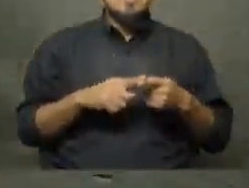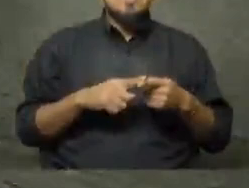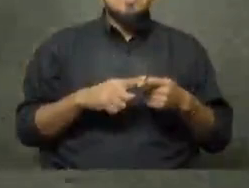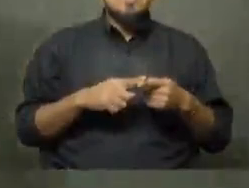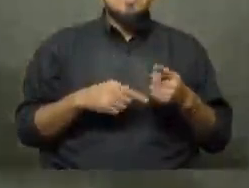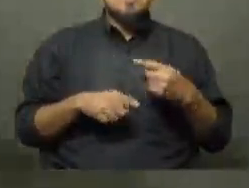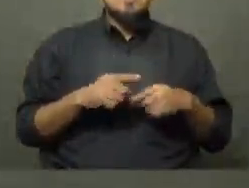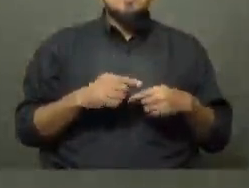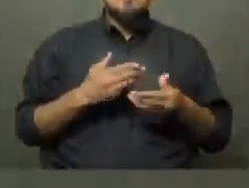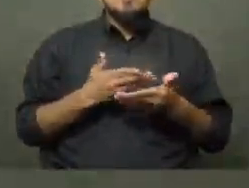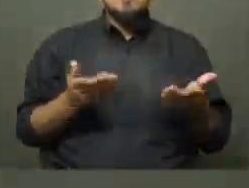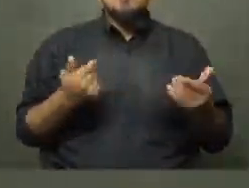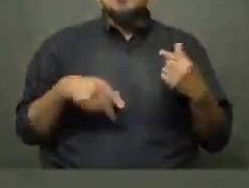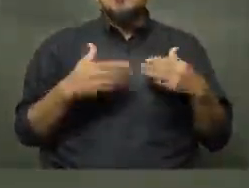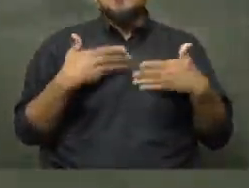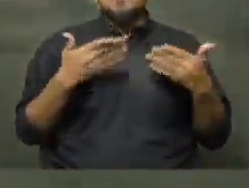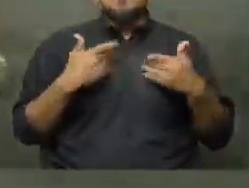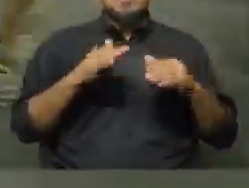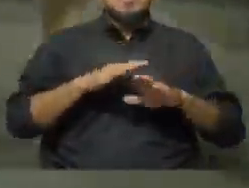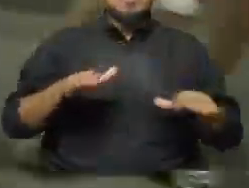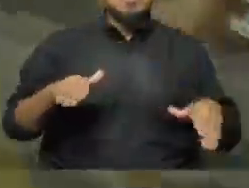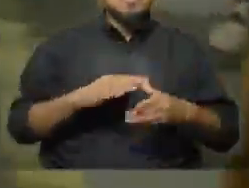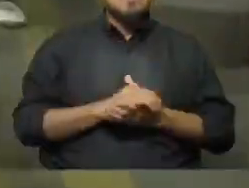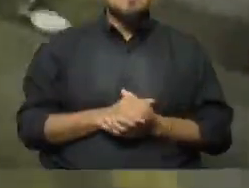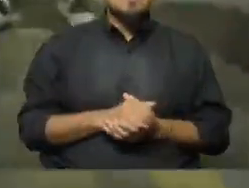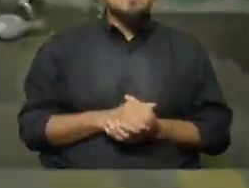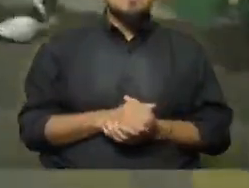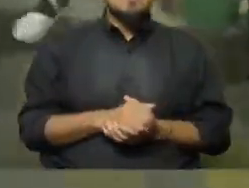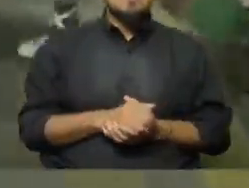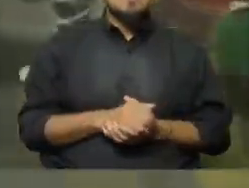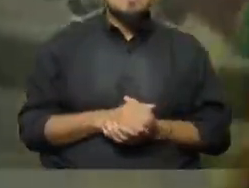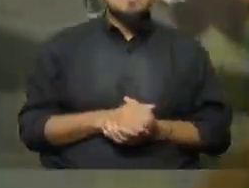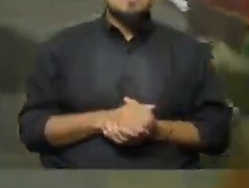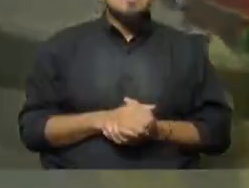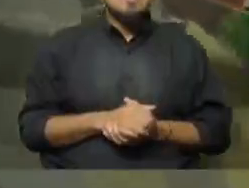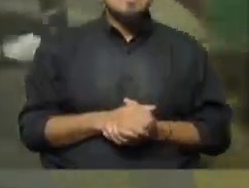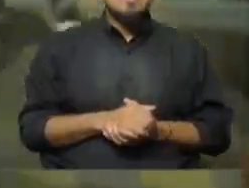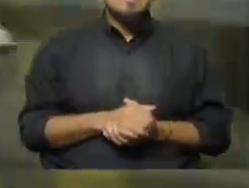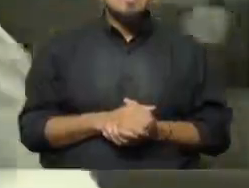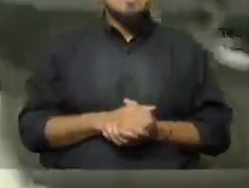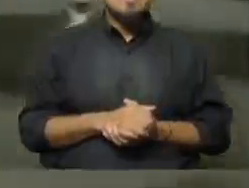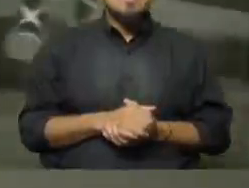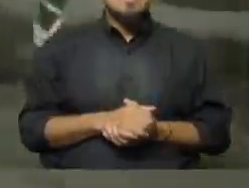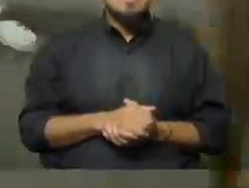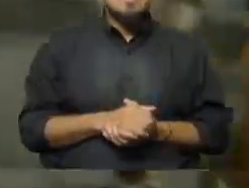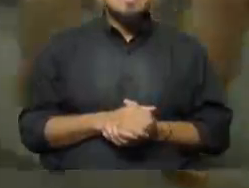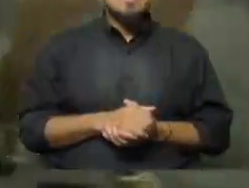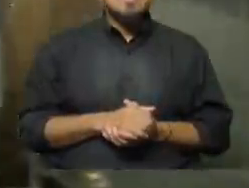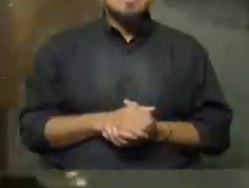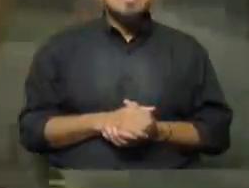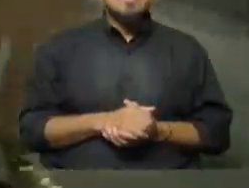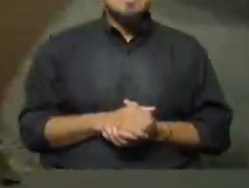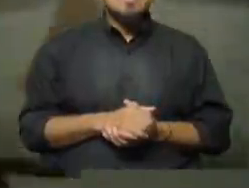lo disfruten también, porque si no, no podés. Muy bien, aprovechamos para recomendar a la gente que se cuide, que cuide a los niños.